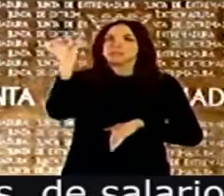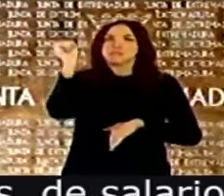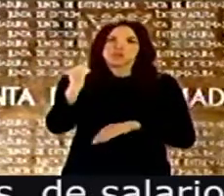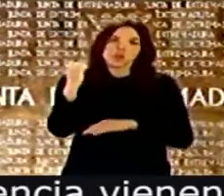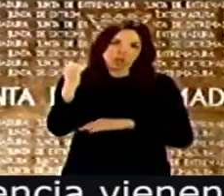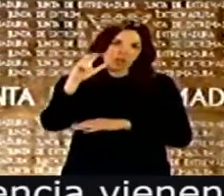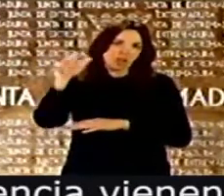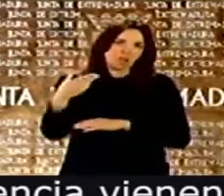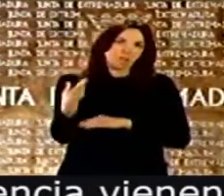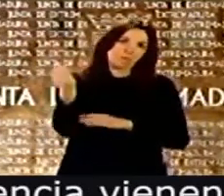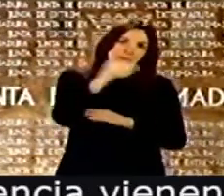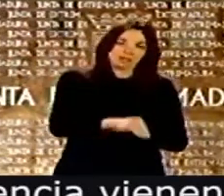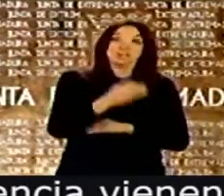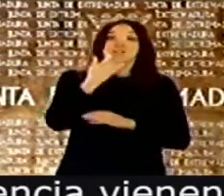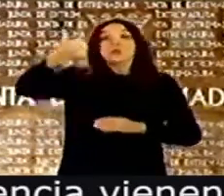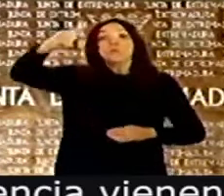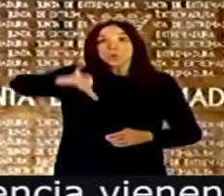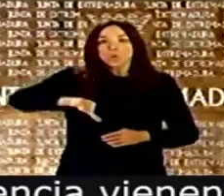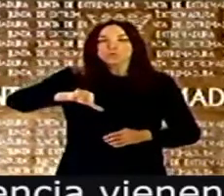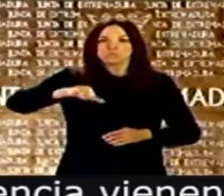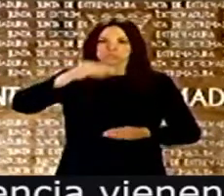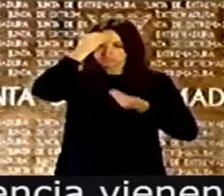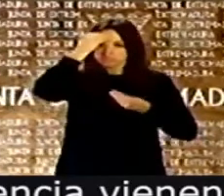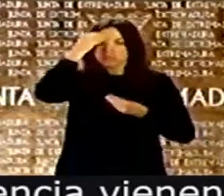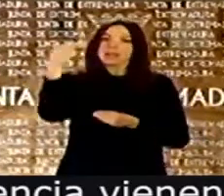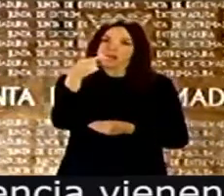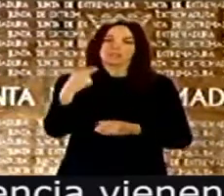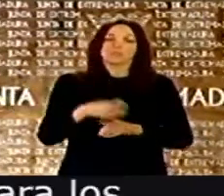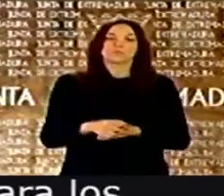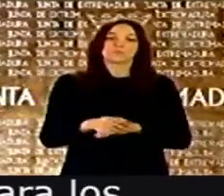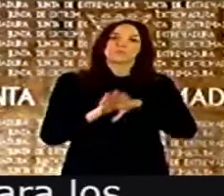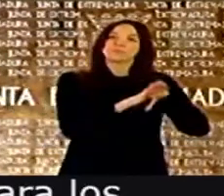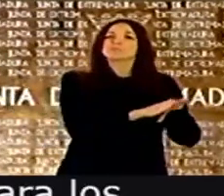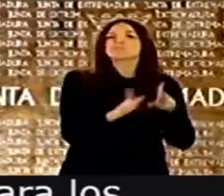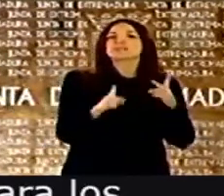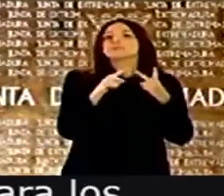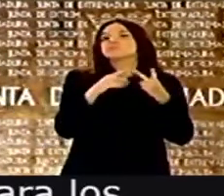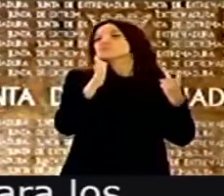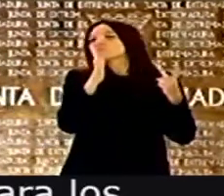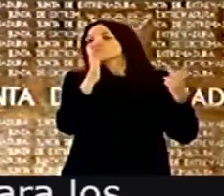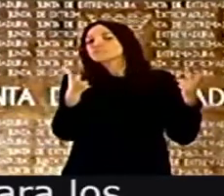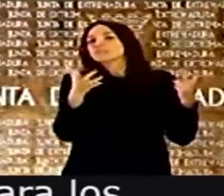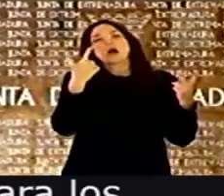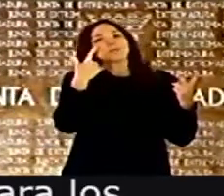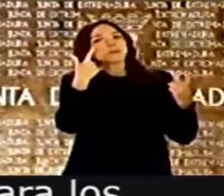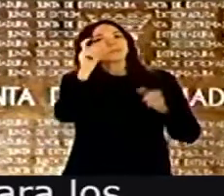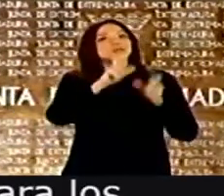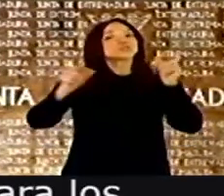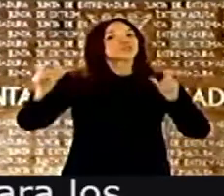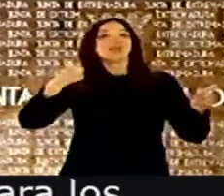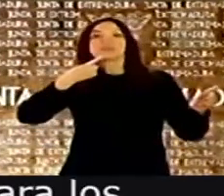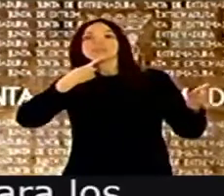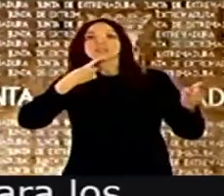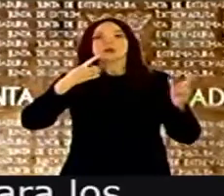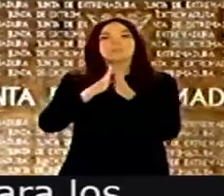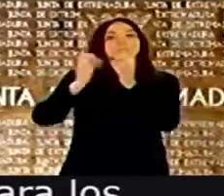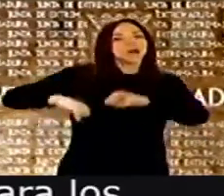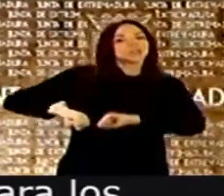no se aprueban, lo entendería como negativo, ¿no? Y, en segundo lugar, ¿dónde están aquellos que decían que había un pacto